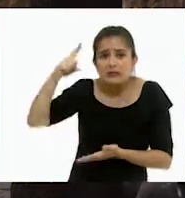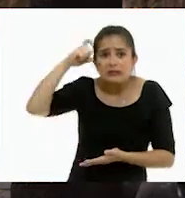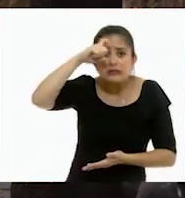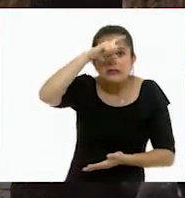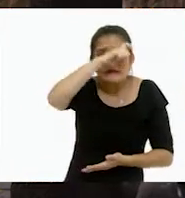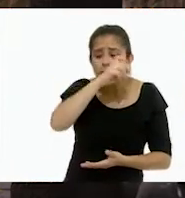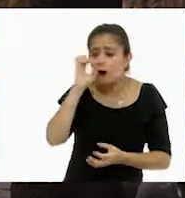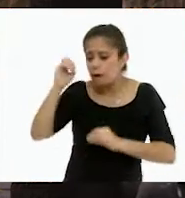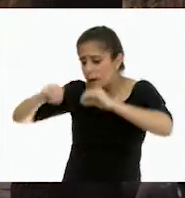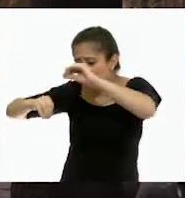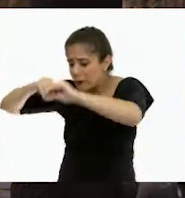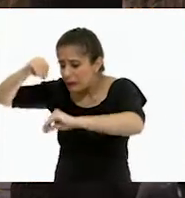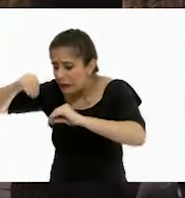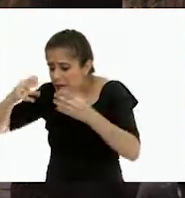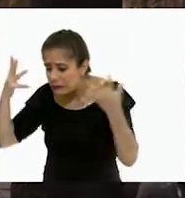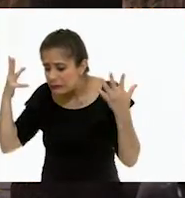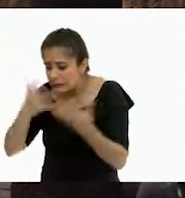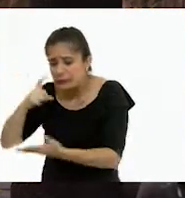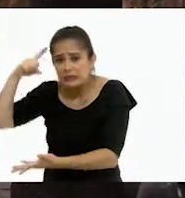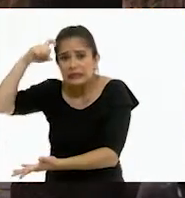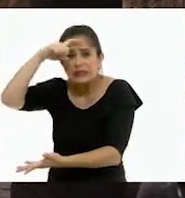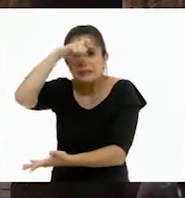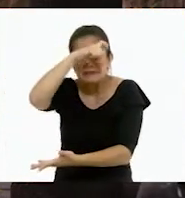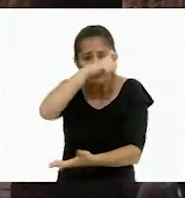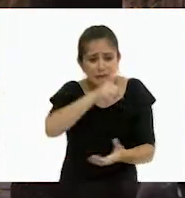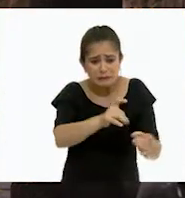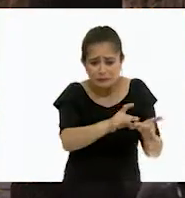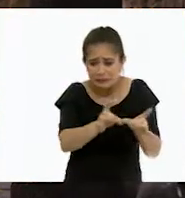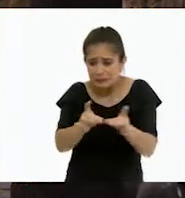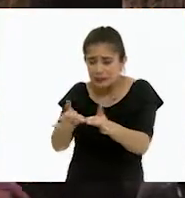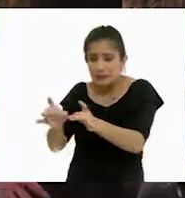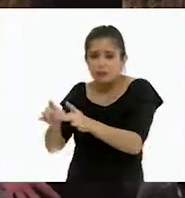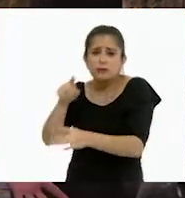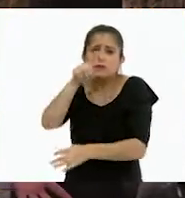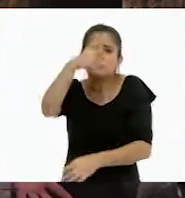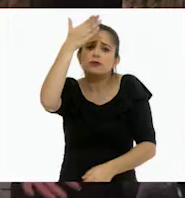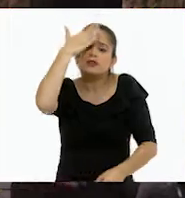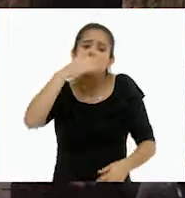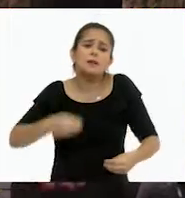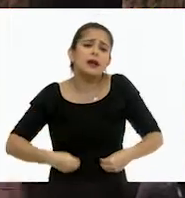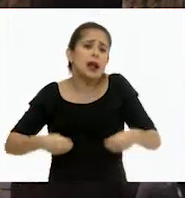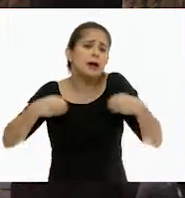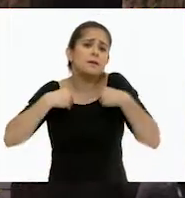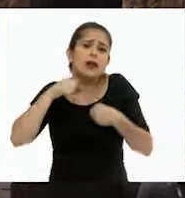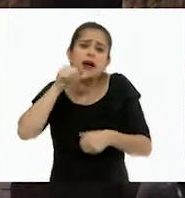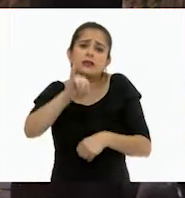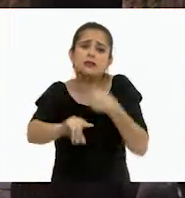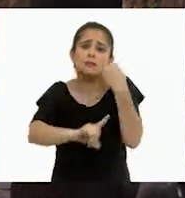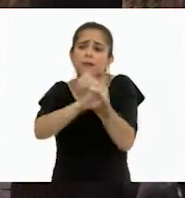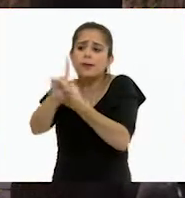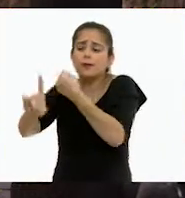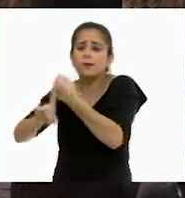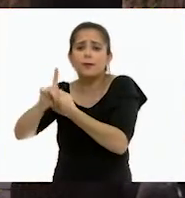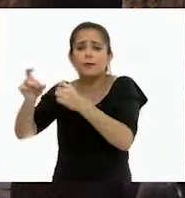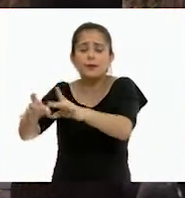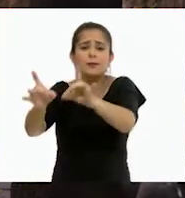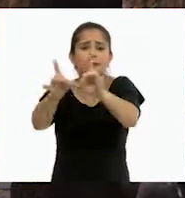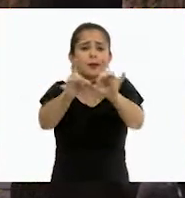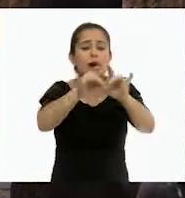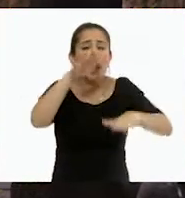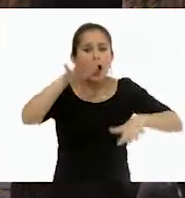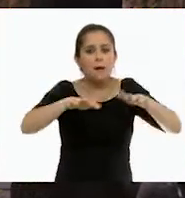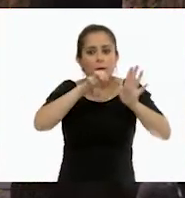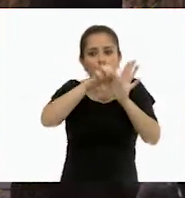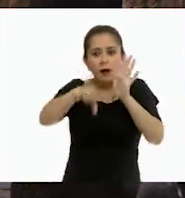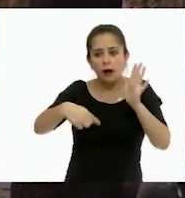un proyecto. Lo cierto es que los problemas son comunes en la vida, como a mí ahora, que se me han perdido las llaves. Y en ocasiones